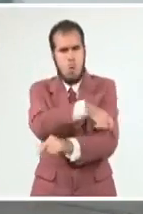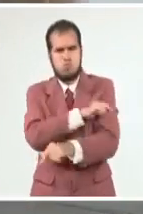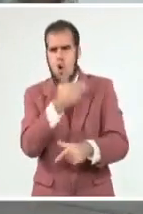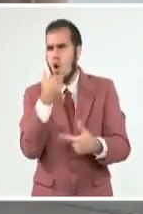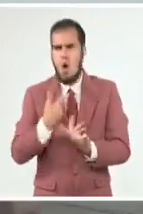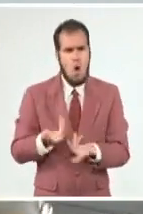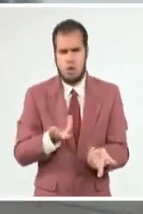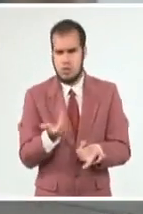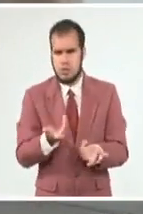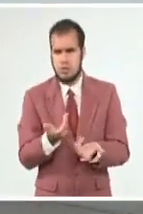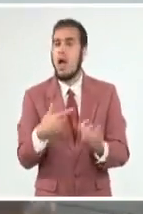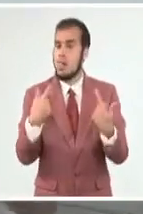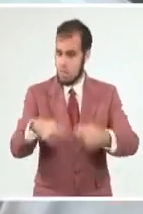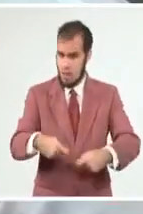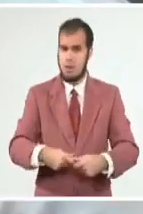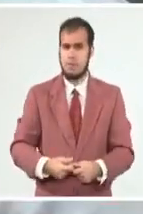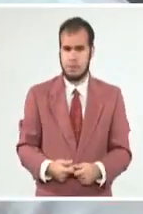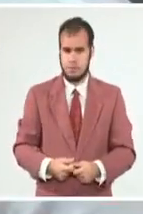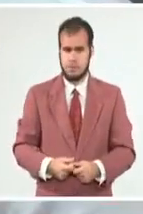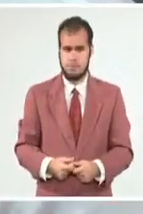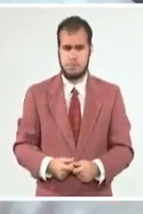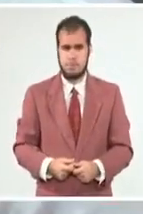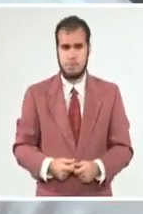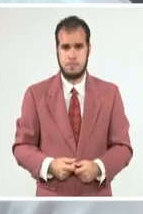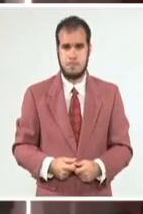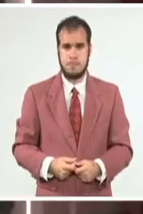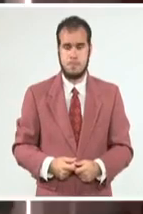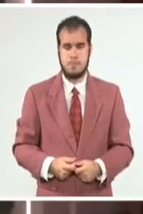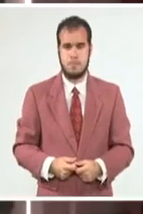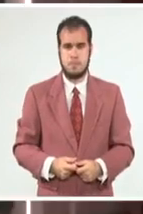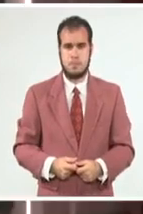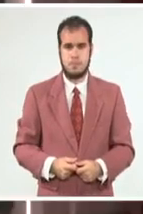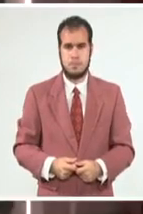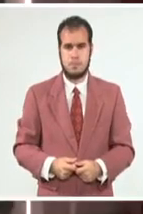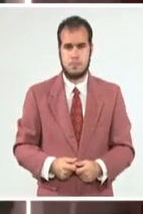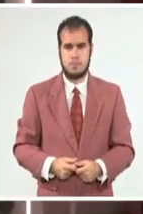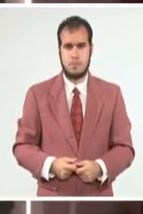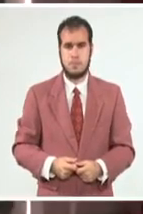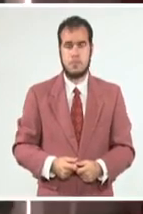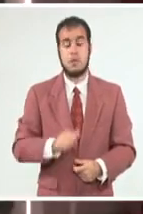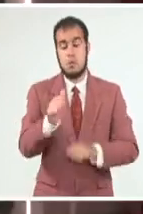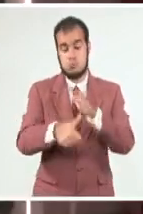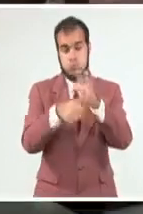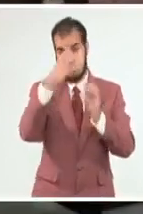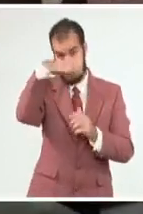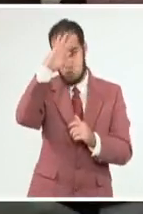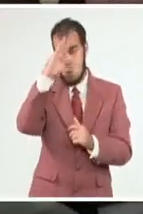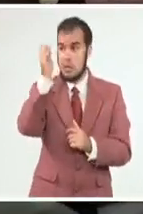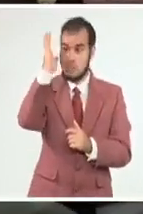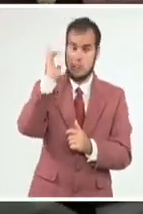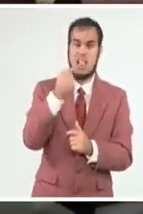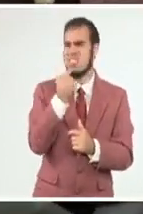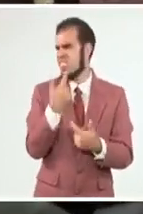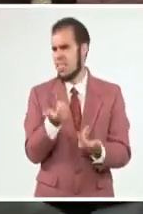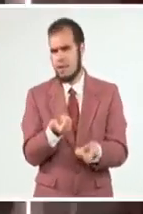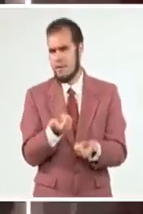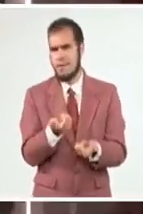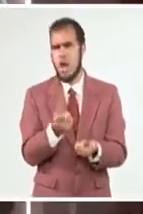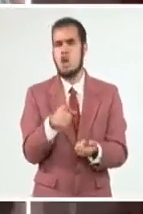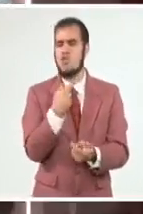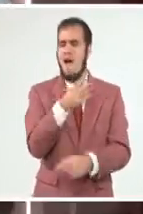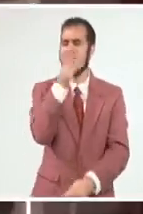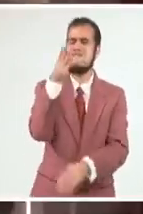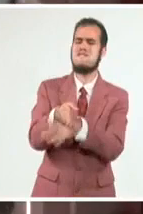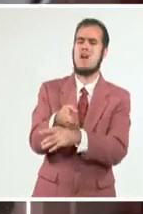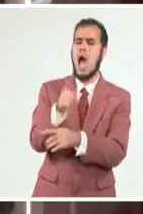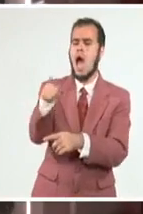comunidad en ejercicio de unidad. El presidente Miguel Díaz-Canel reiteró que no se trata de llegar a intervenir en la comunidad.